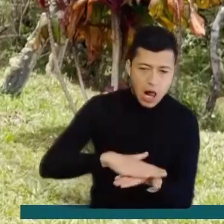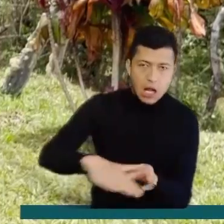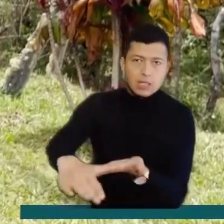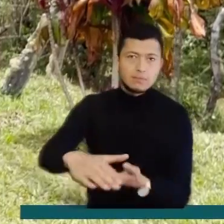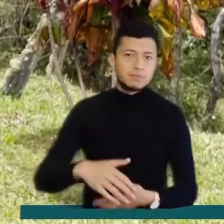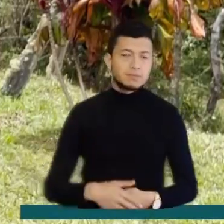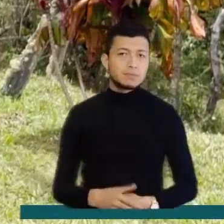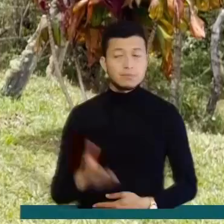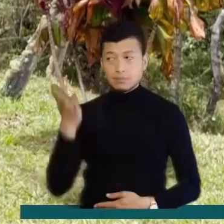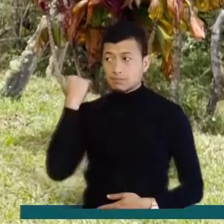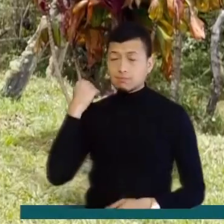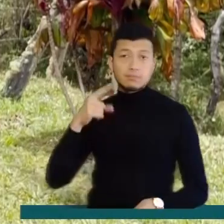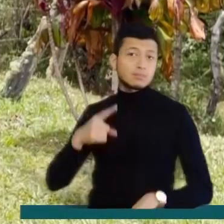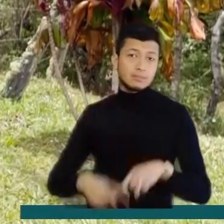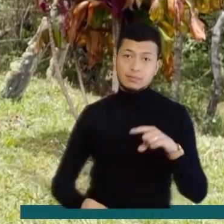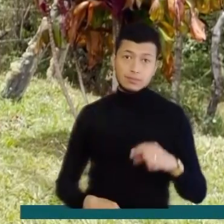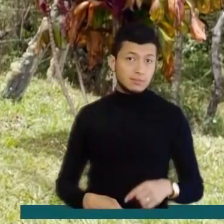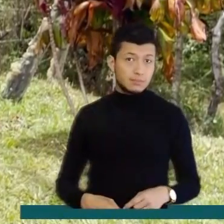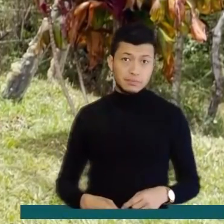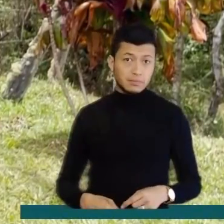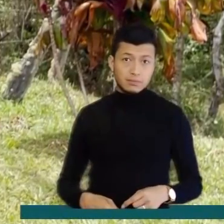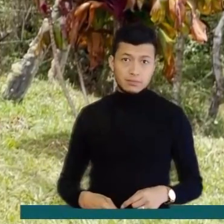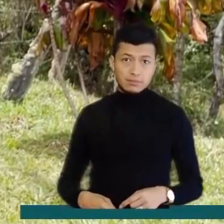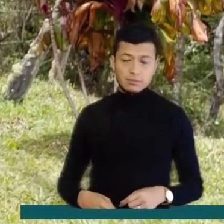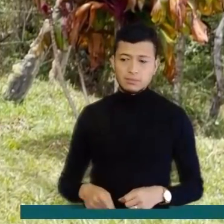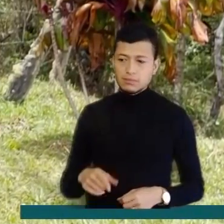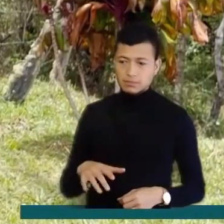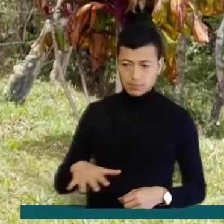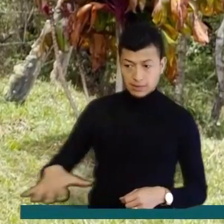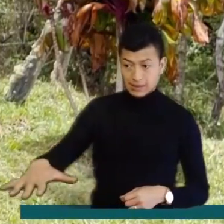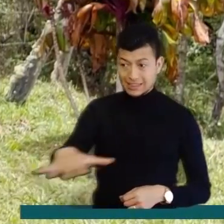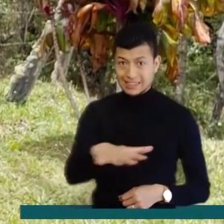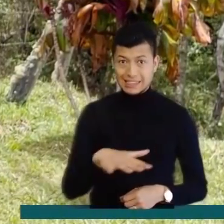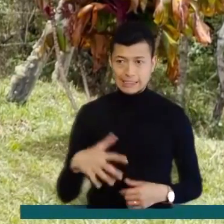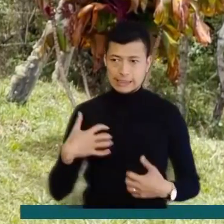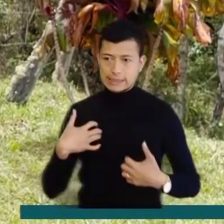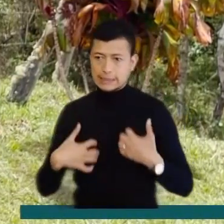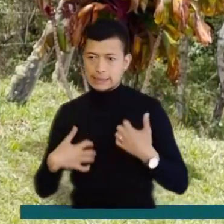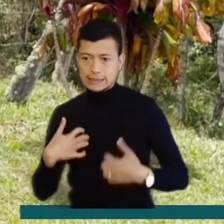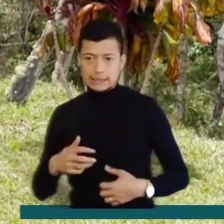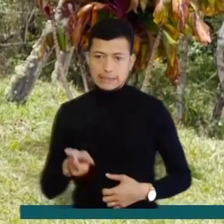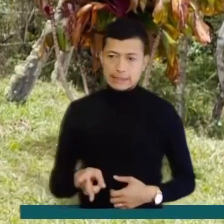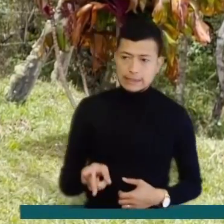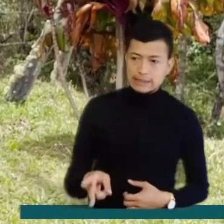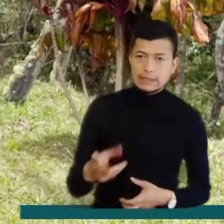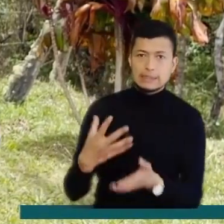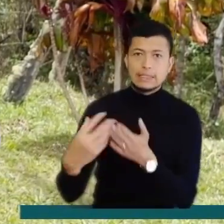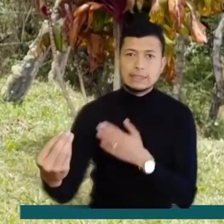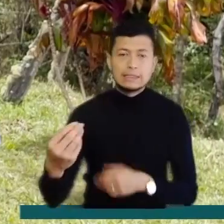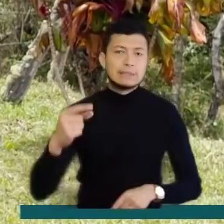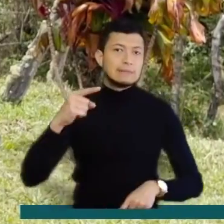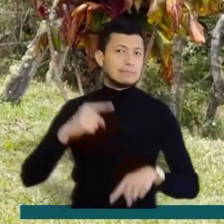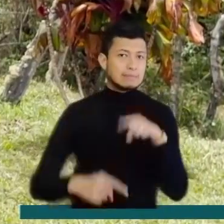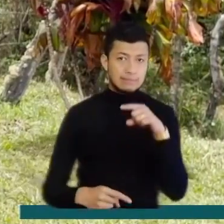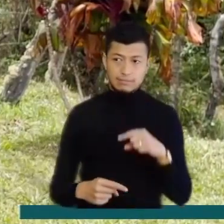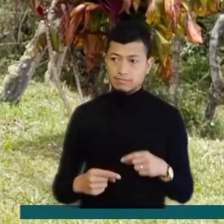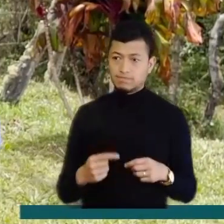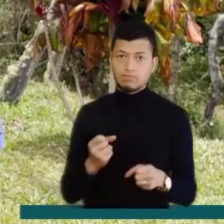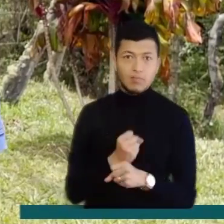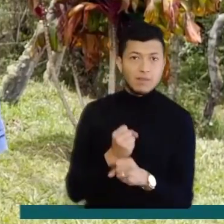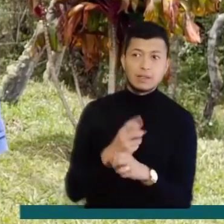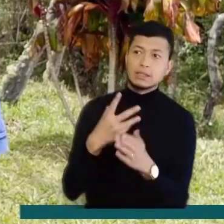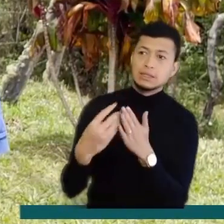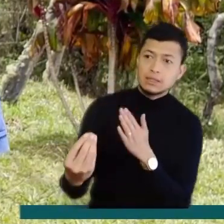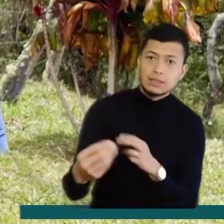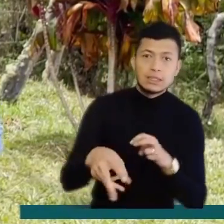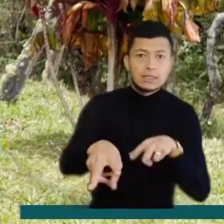Tiempos anteriores no podíamos despejarnos un poco hasta la área porque nos daba miedo salir a trabajar, de